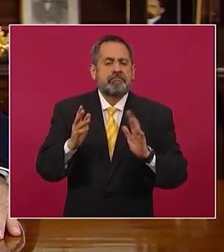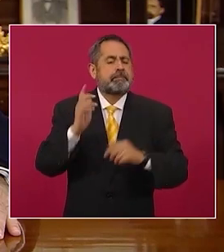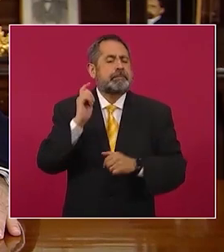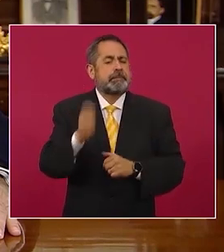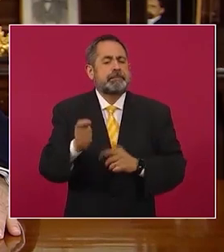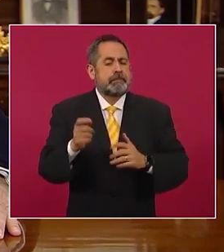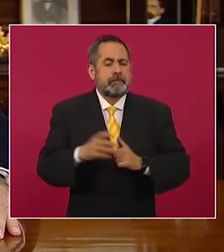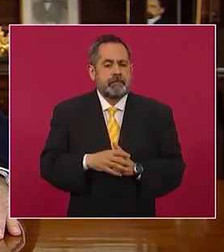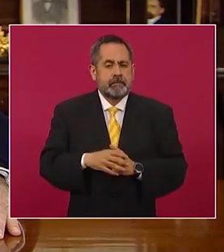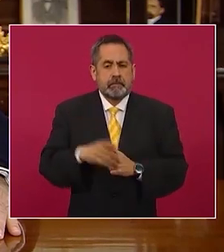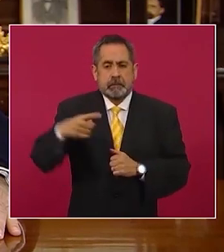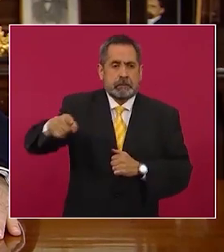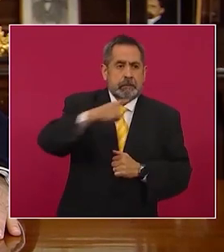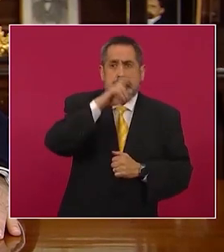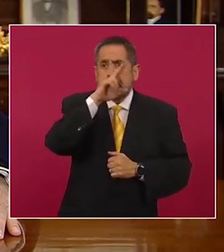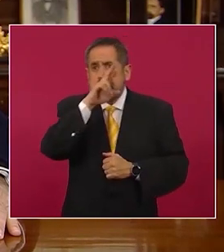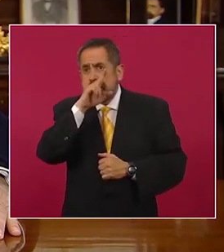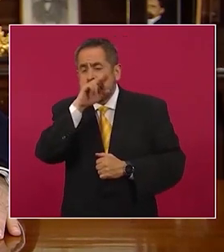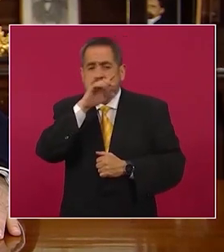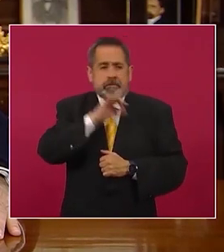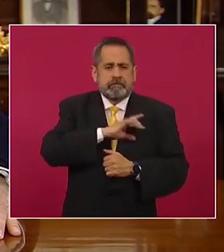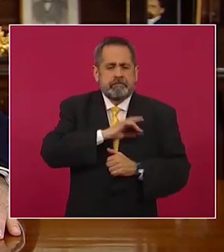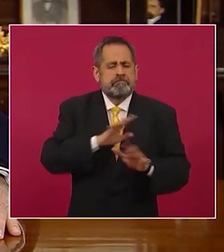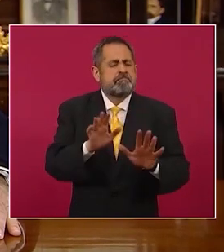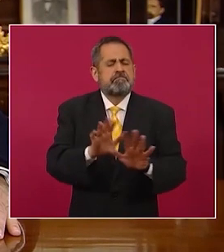de que no nos espantemos.